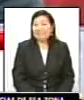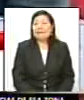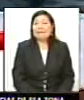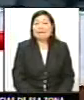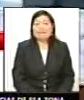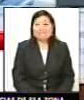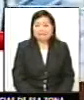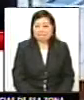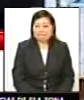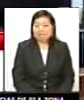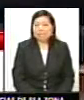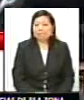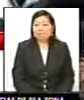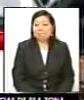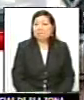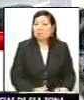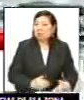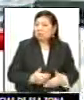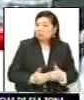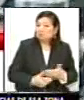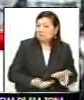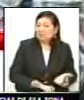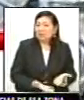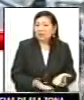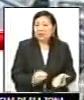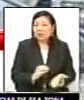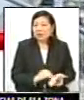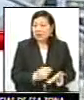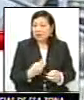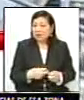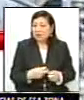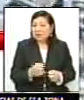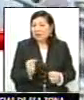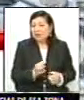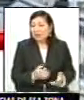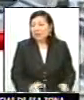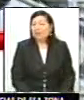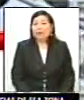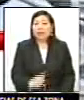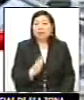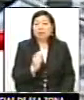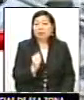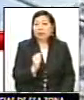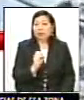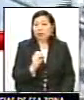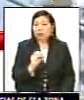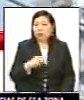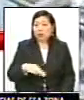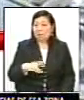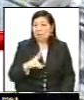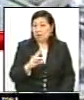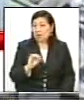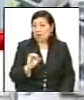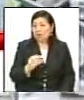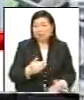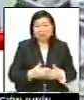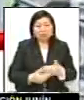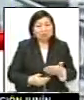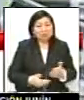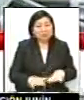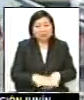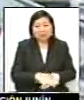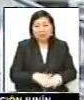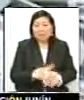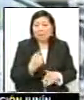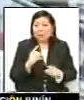Gracias, presidente. Muy breve. Más allá de que nos agrade o no nos agrade el señor Basombrío, todo indica que aquí se ha estado siguiendo un procedimiento